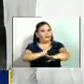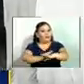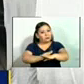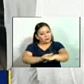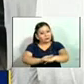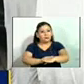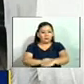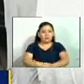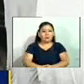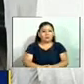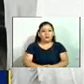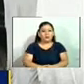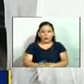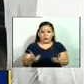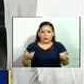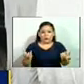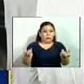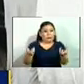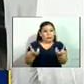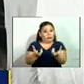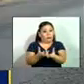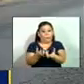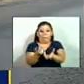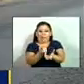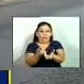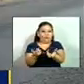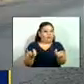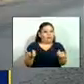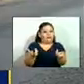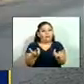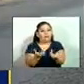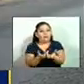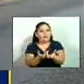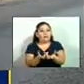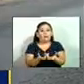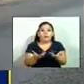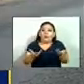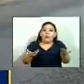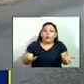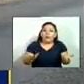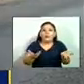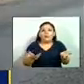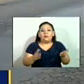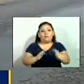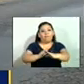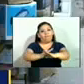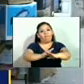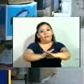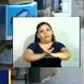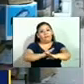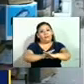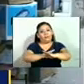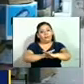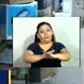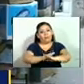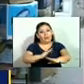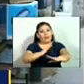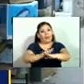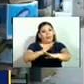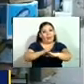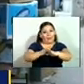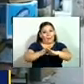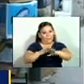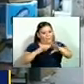¿verdad? Mucha aglomeración de personas y así evitar el virus.